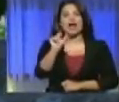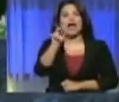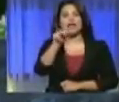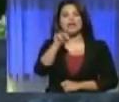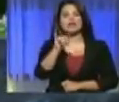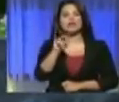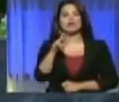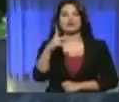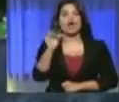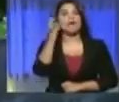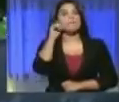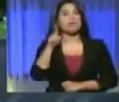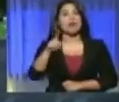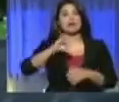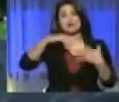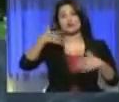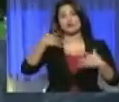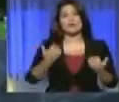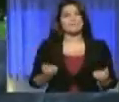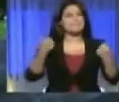Rompió el récord nacional dos veces.